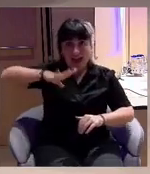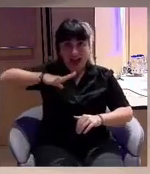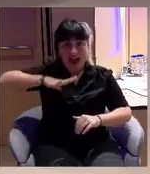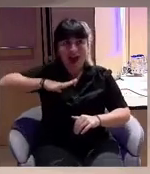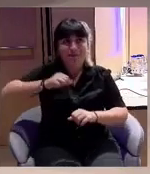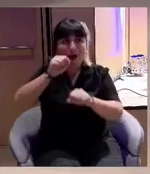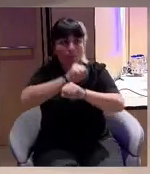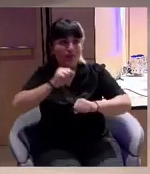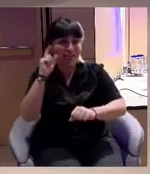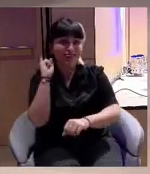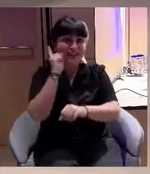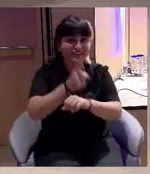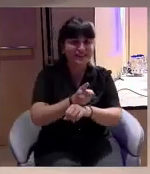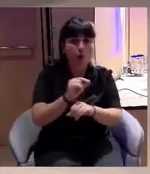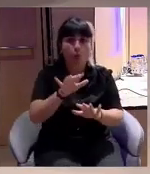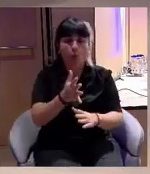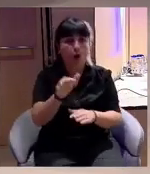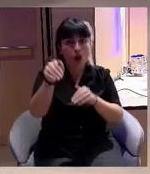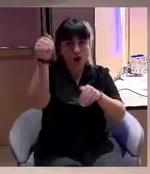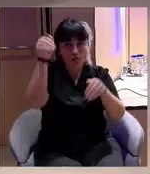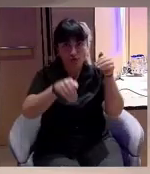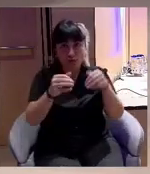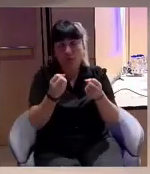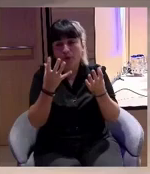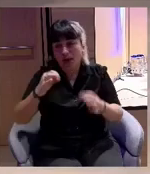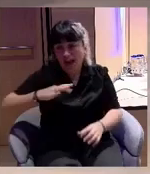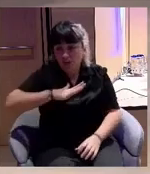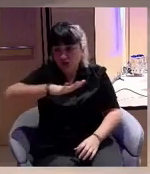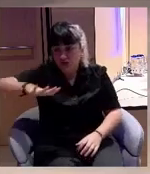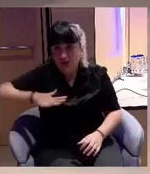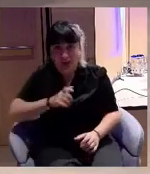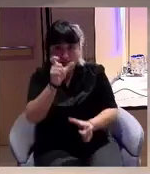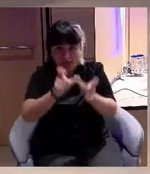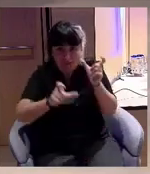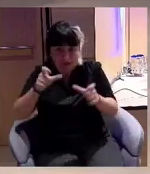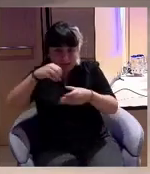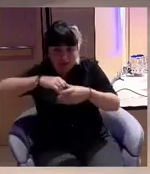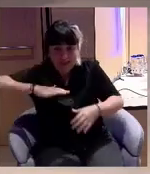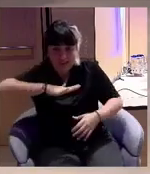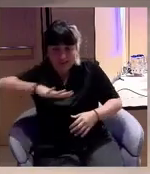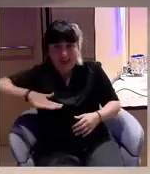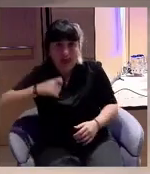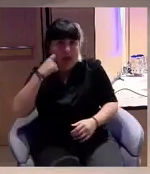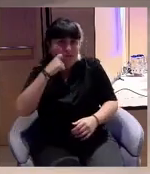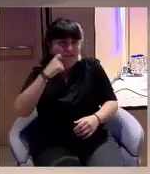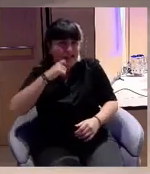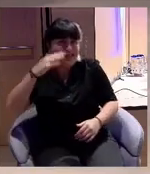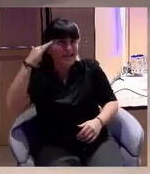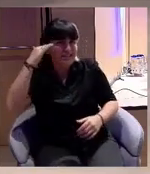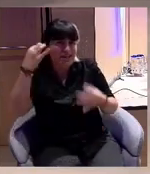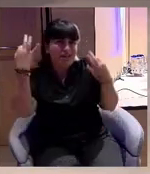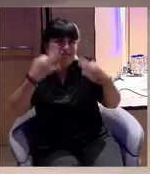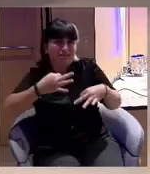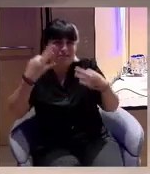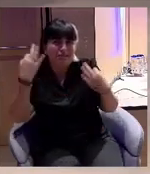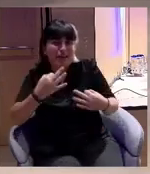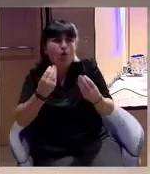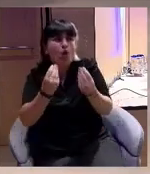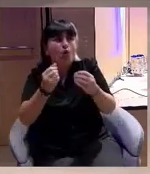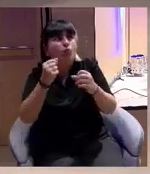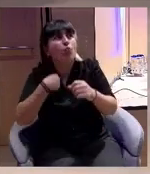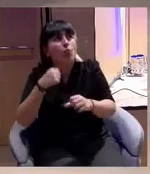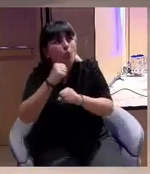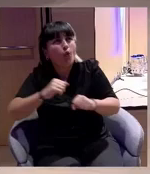ciudadanos Eh no tienen mucha disposición o recursos para invertir en informarse